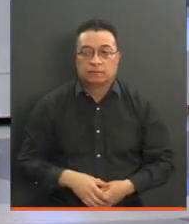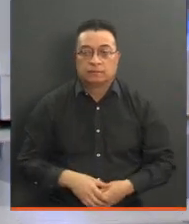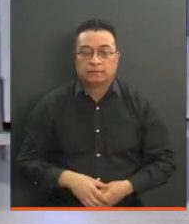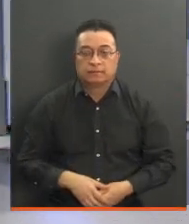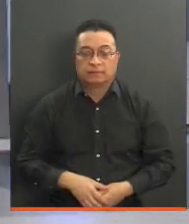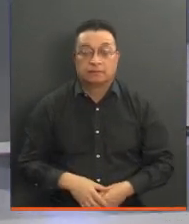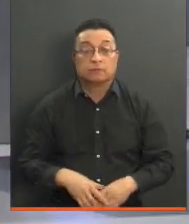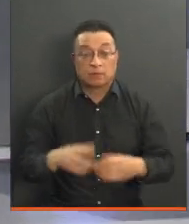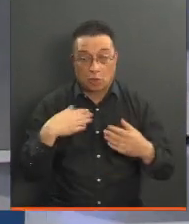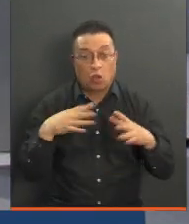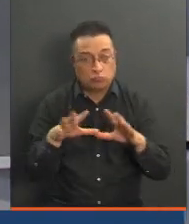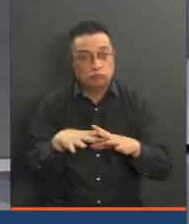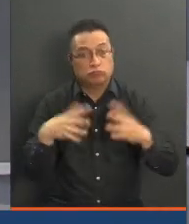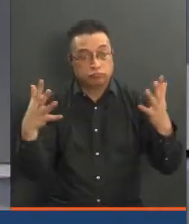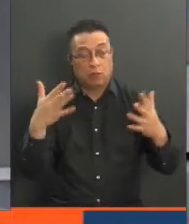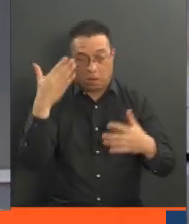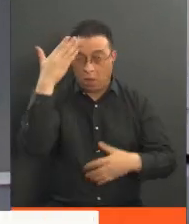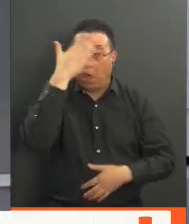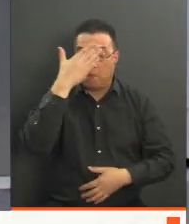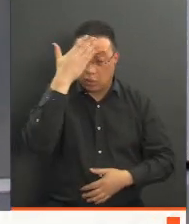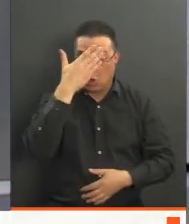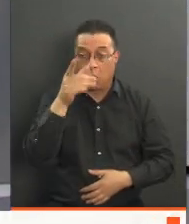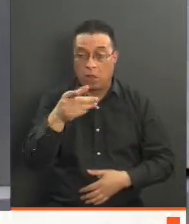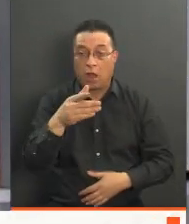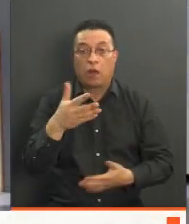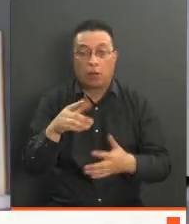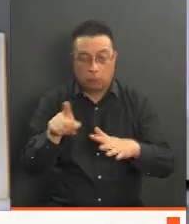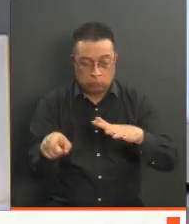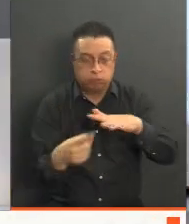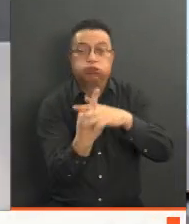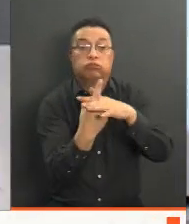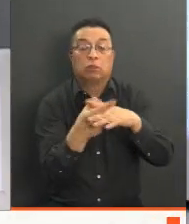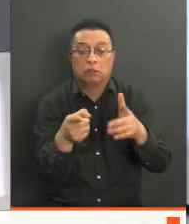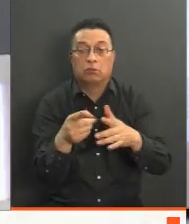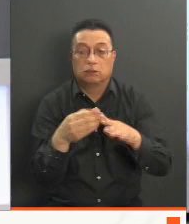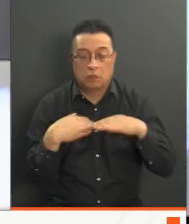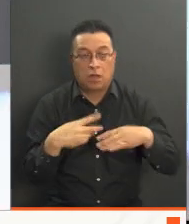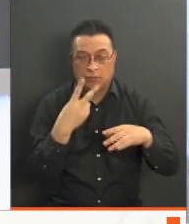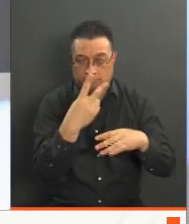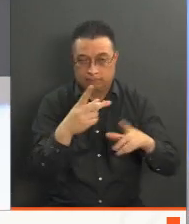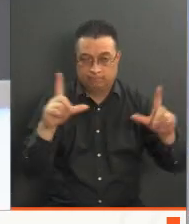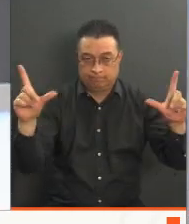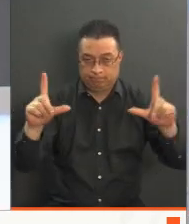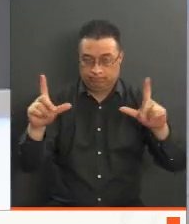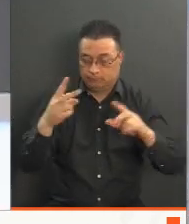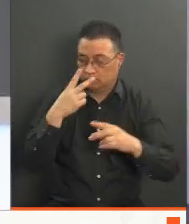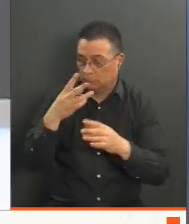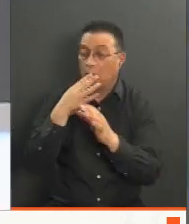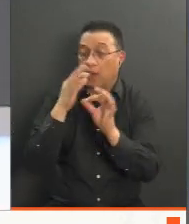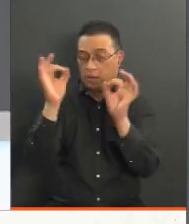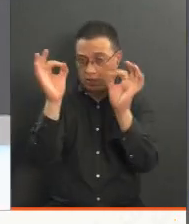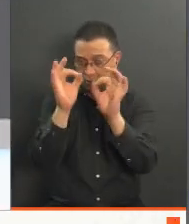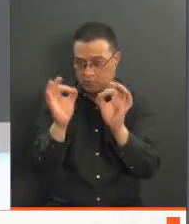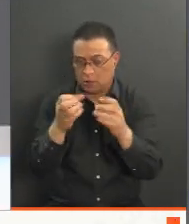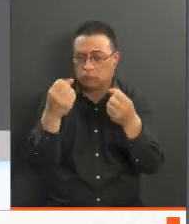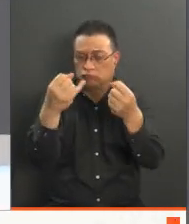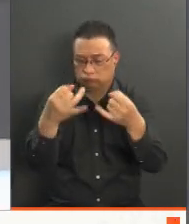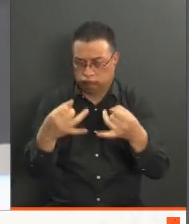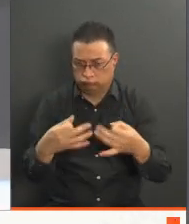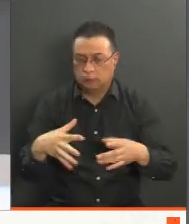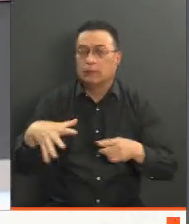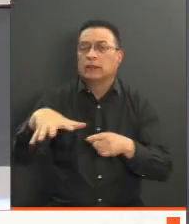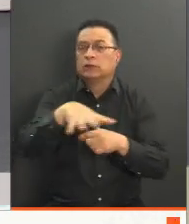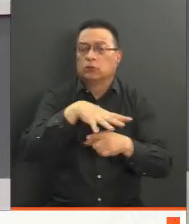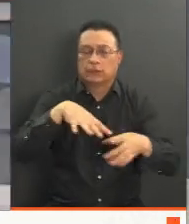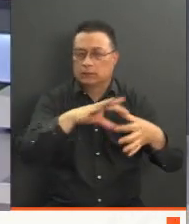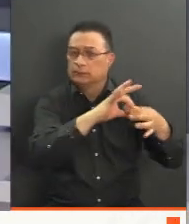Bueno, llama la atención y preocupa sin duda cuando aparecen situaciones como esta. Apoyémonos en nuestra gráfica para explicar algunos números que contextualizan lo